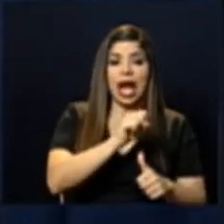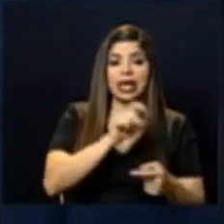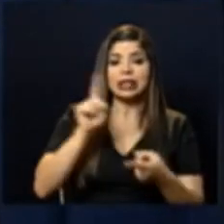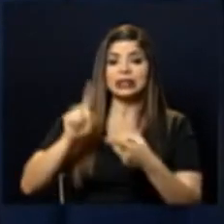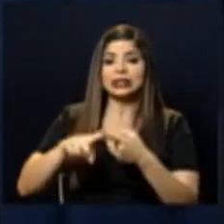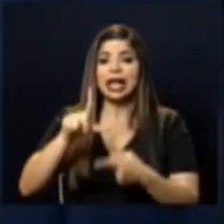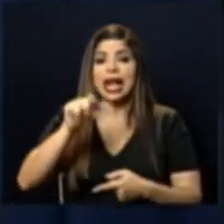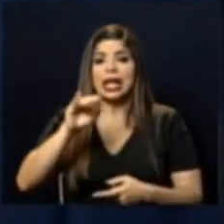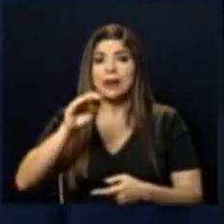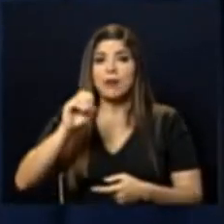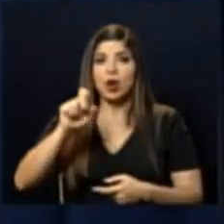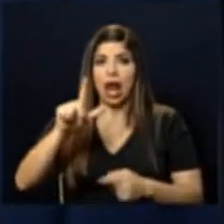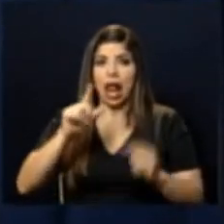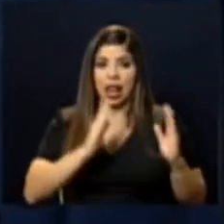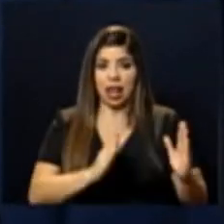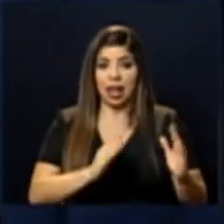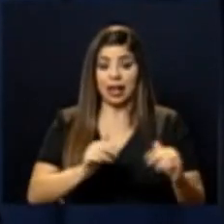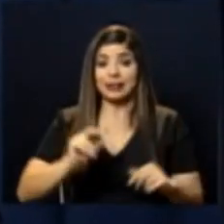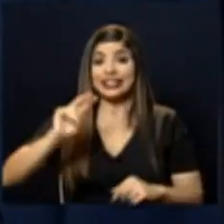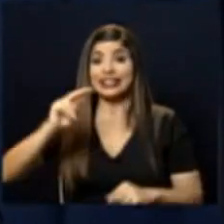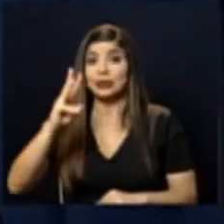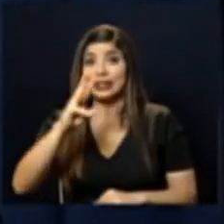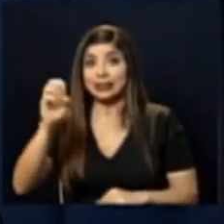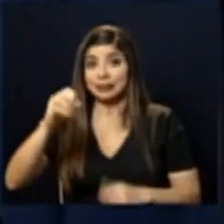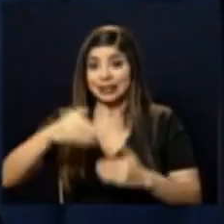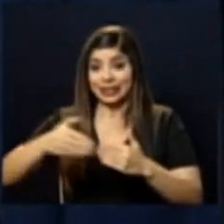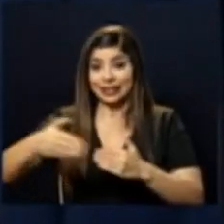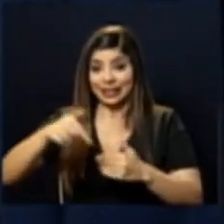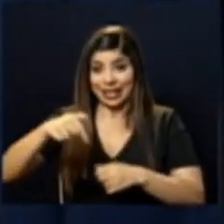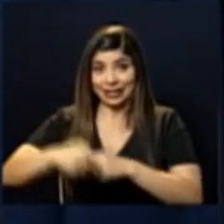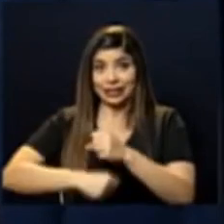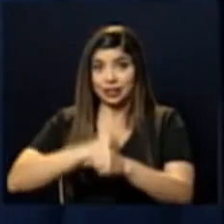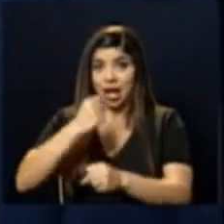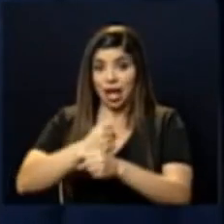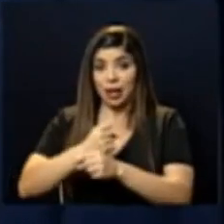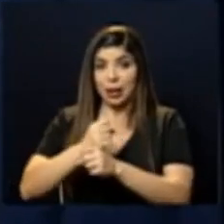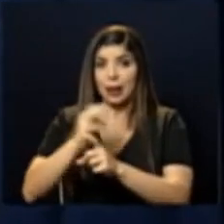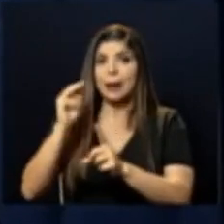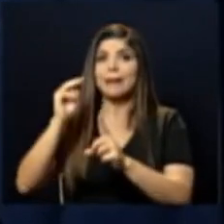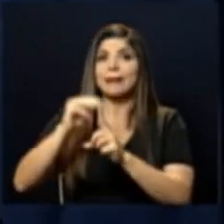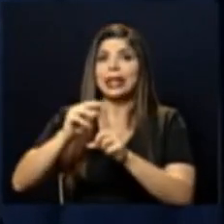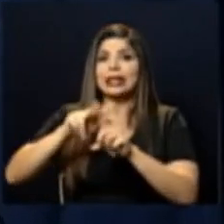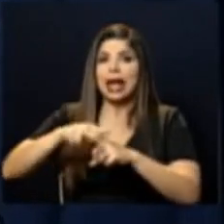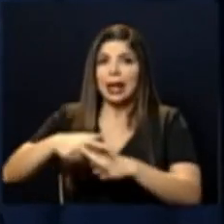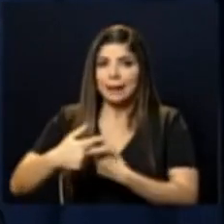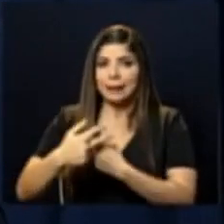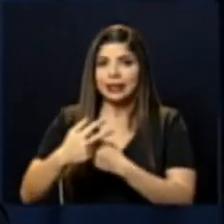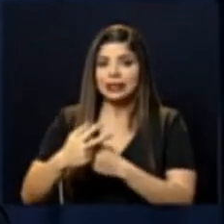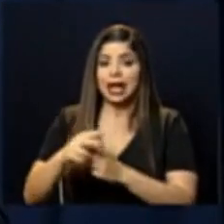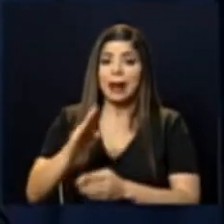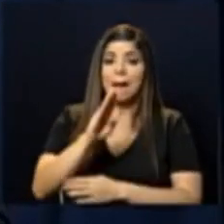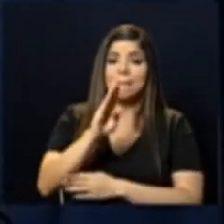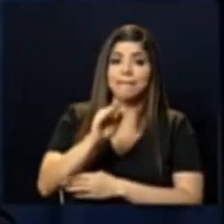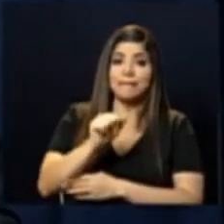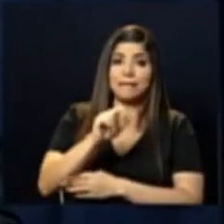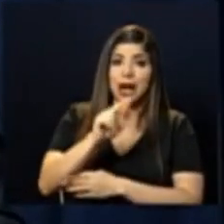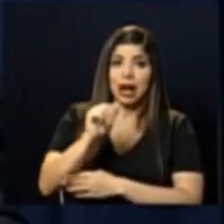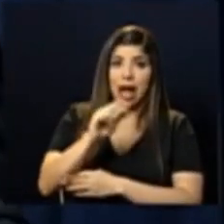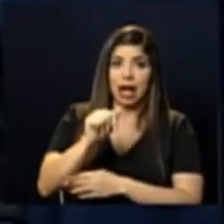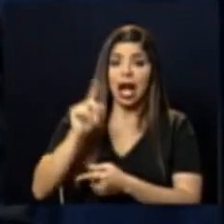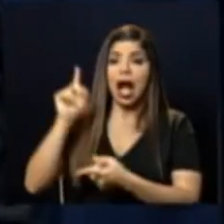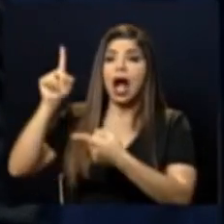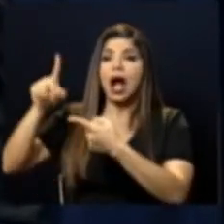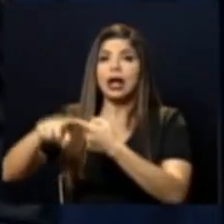y para el segundo semestre de este año se tiene la meta de iniciar los tramos entre Barranca y